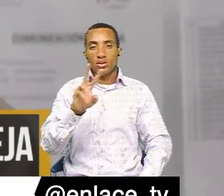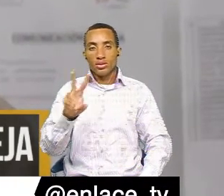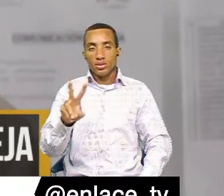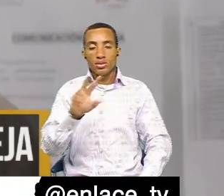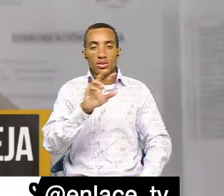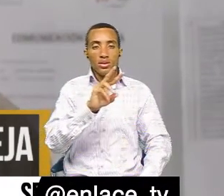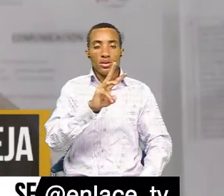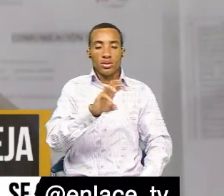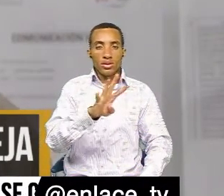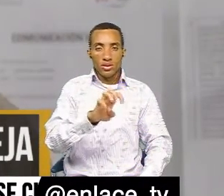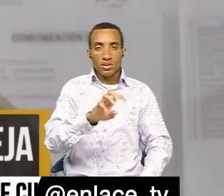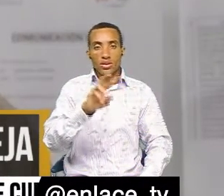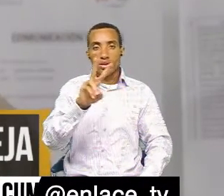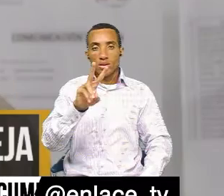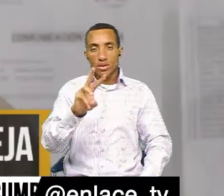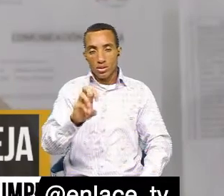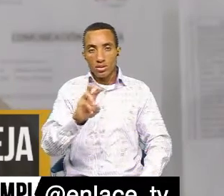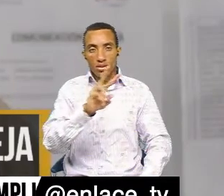311-252-9822, el